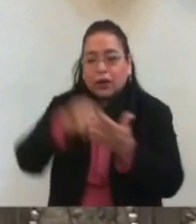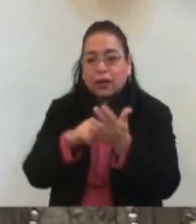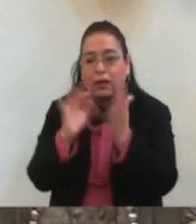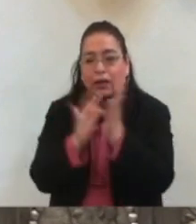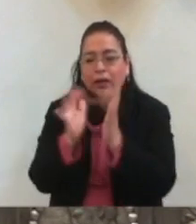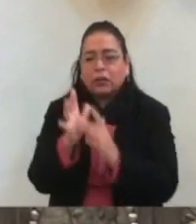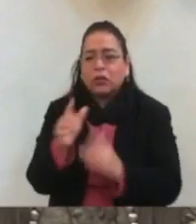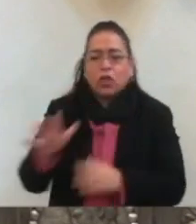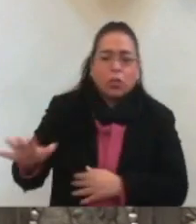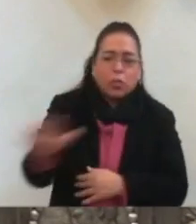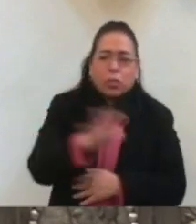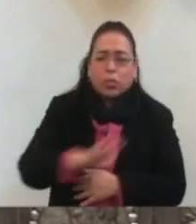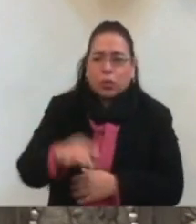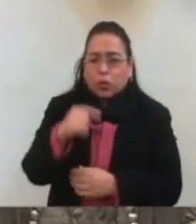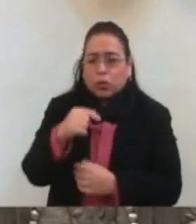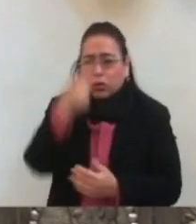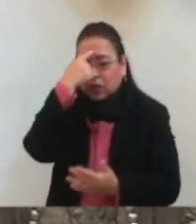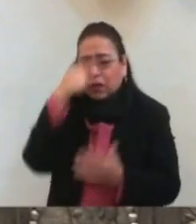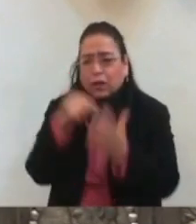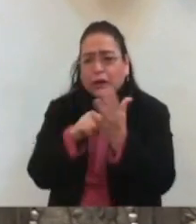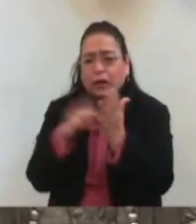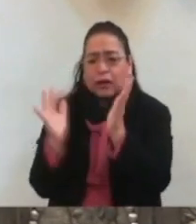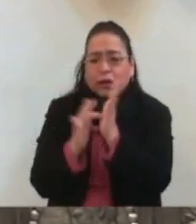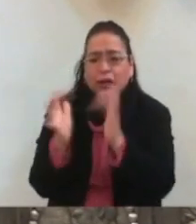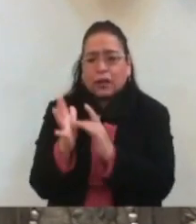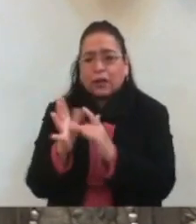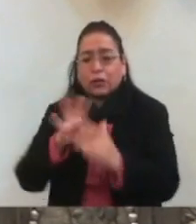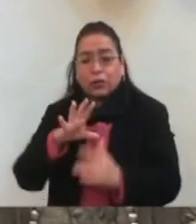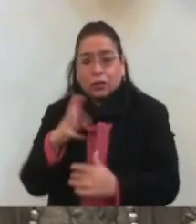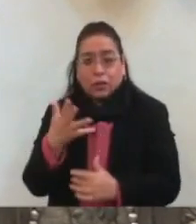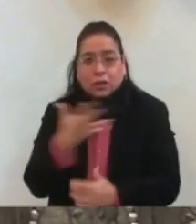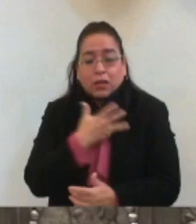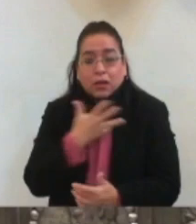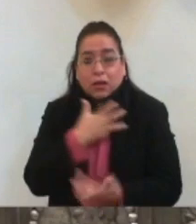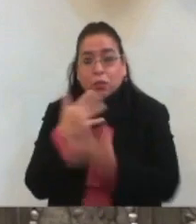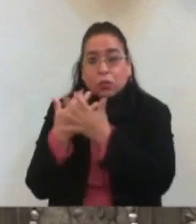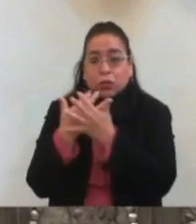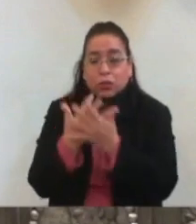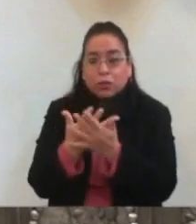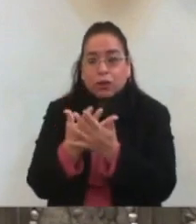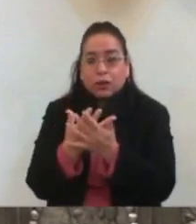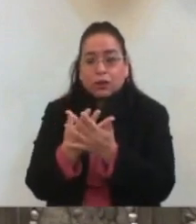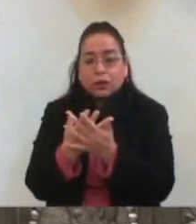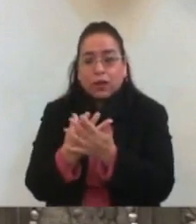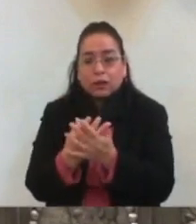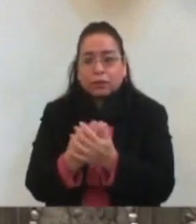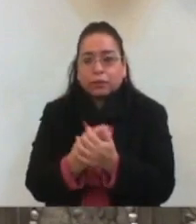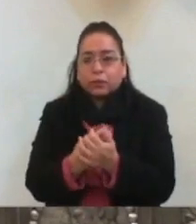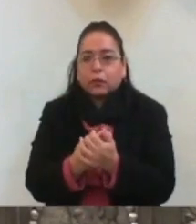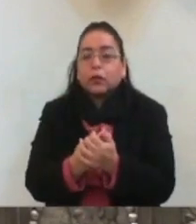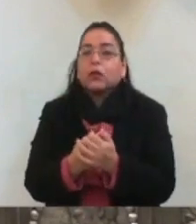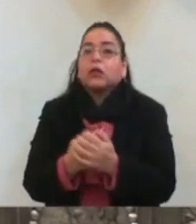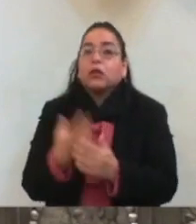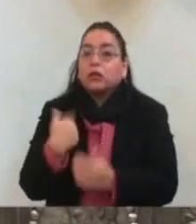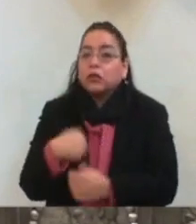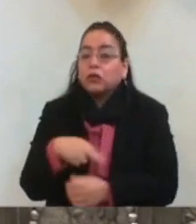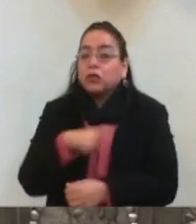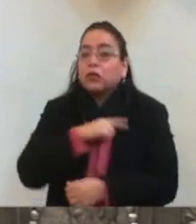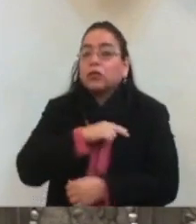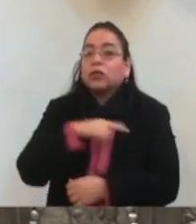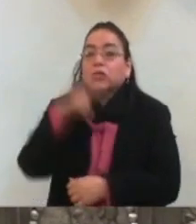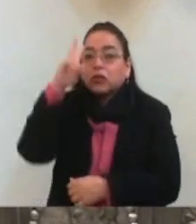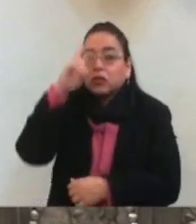esperanza como dice hoy el apóstol pedro soñamos con un